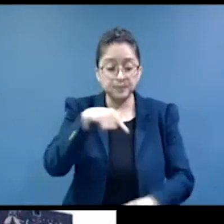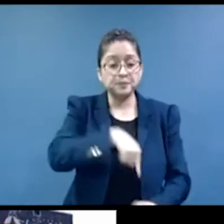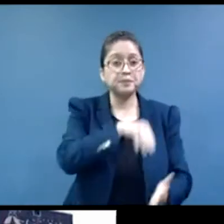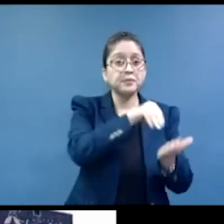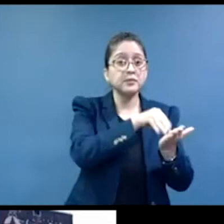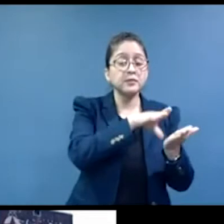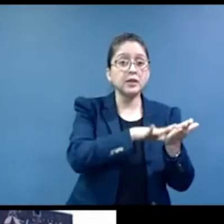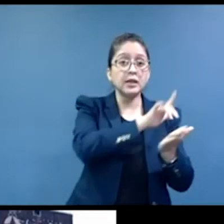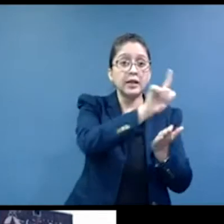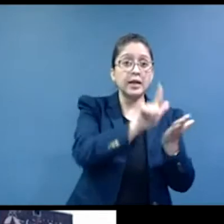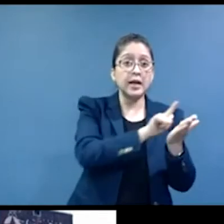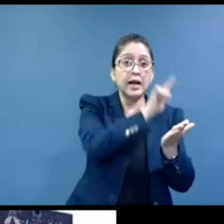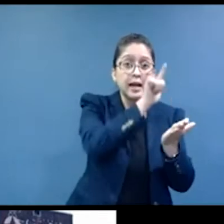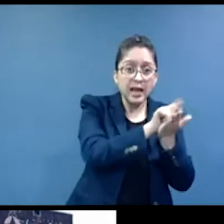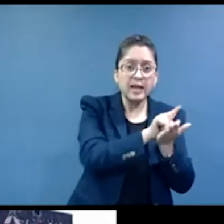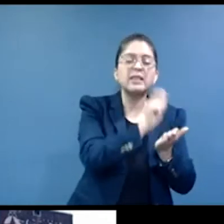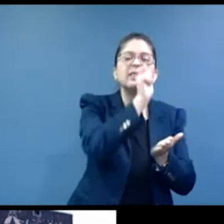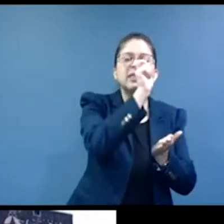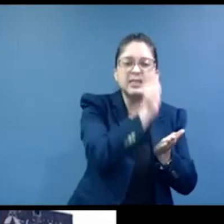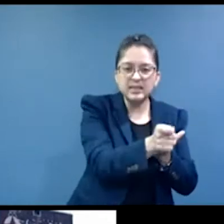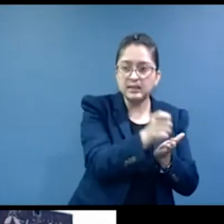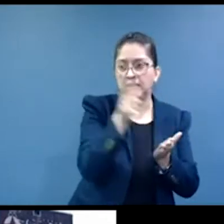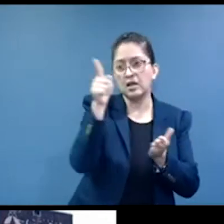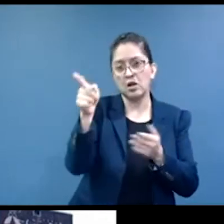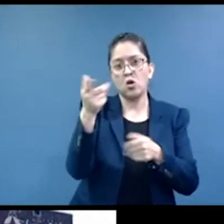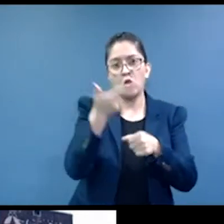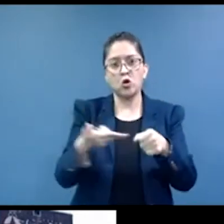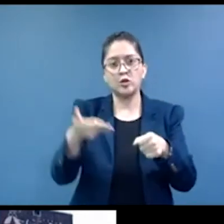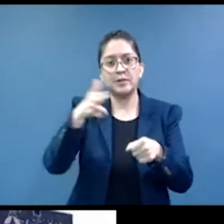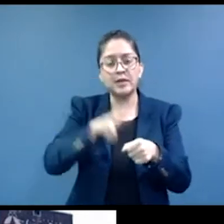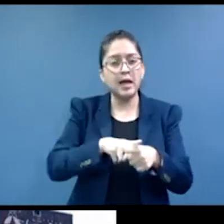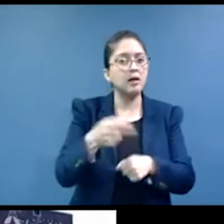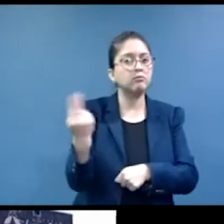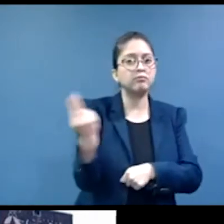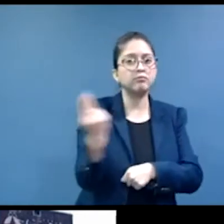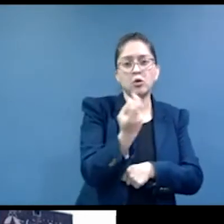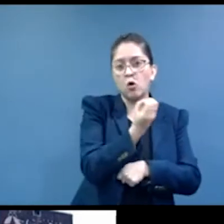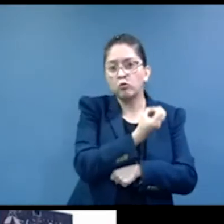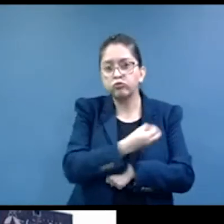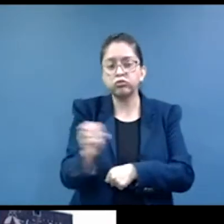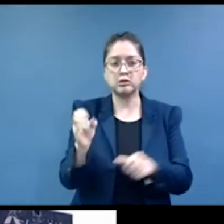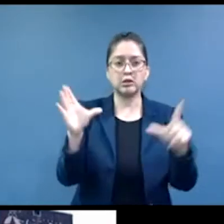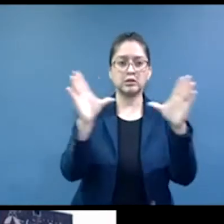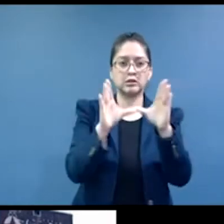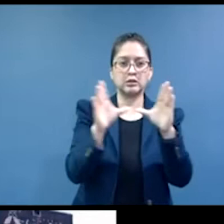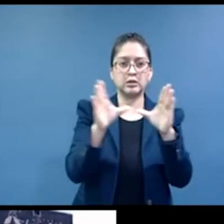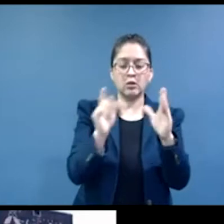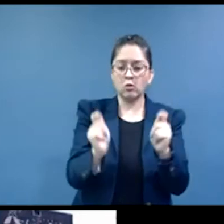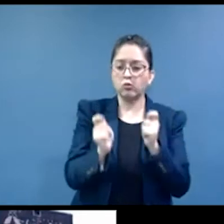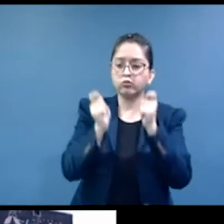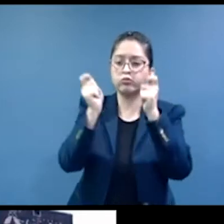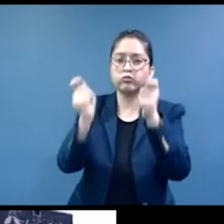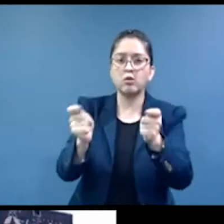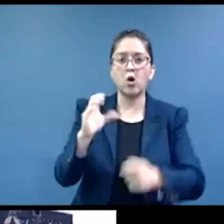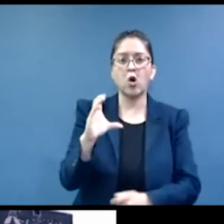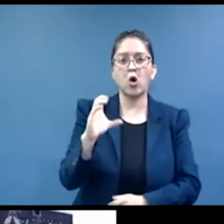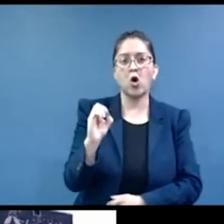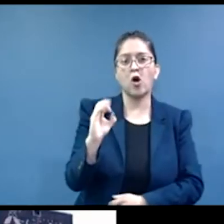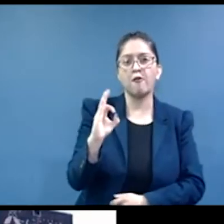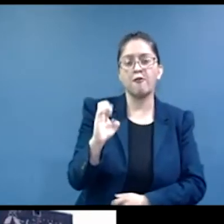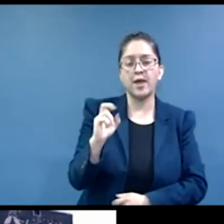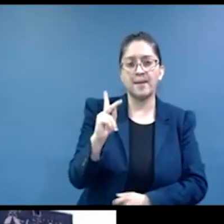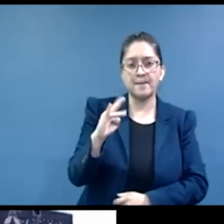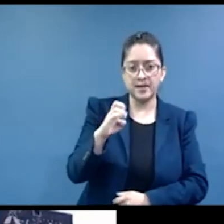establecimientos que realizan procedimientos de reproducción asistida deben contar con una licencia sanitaria expedida por la COFEPRIS, y ya Gira en